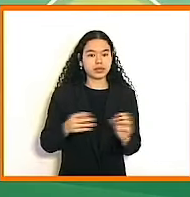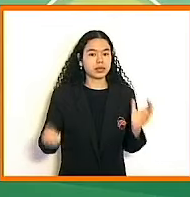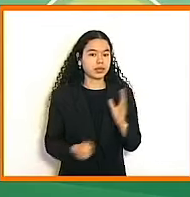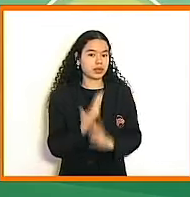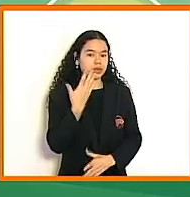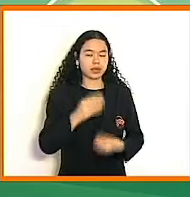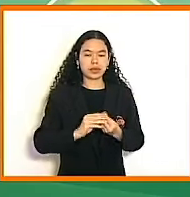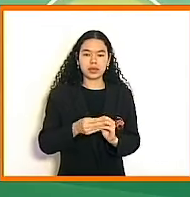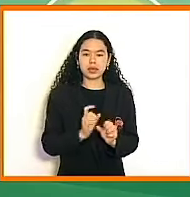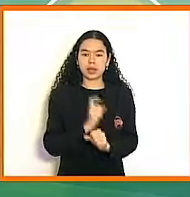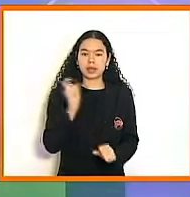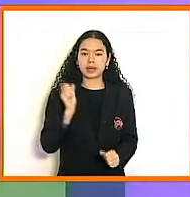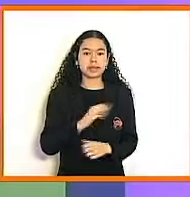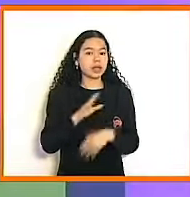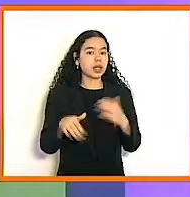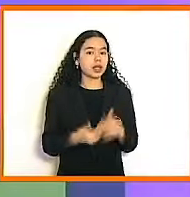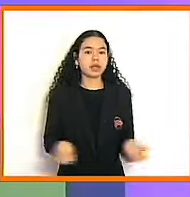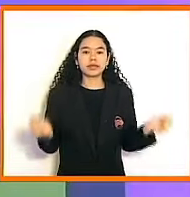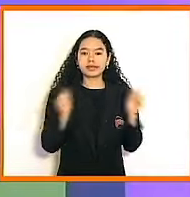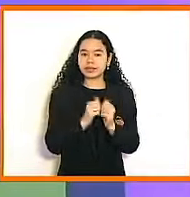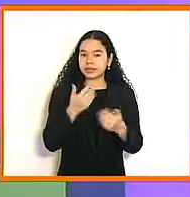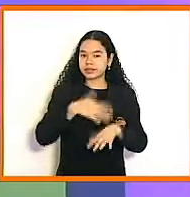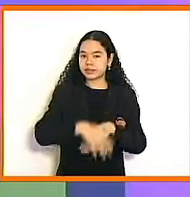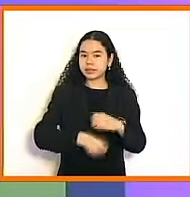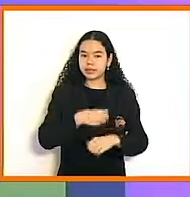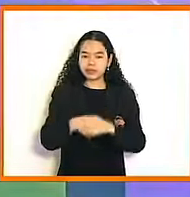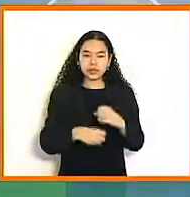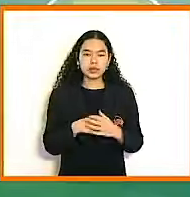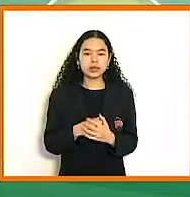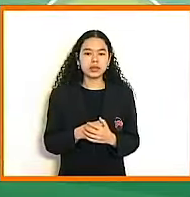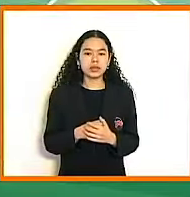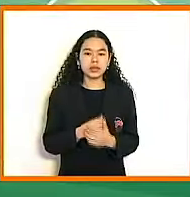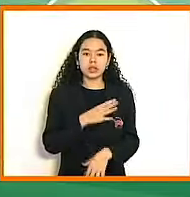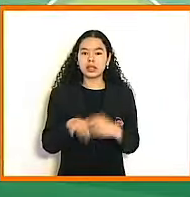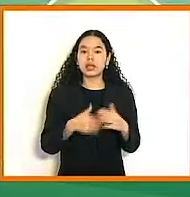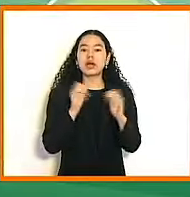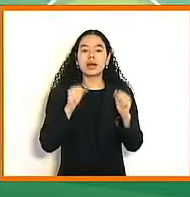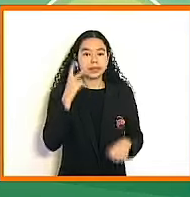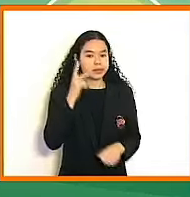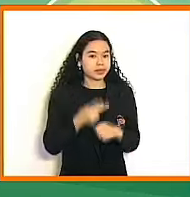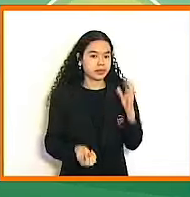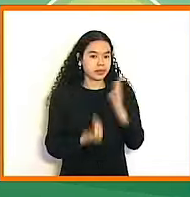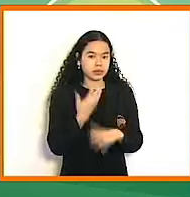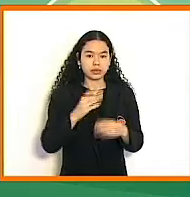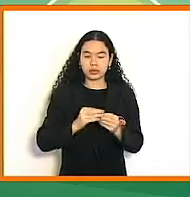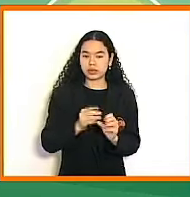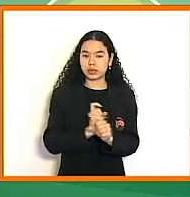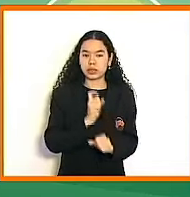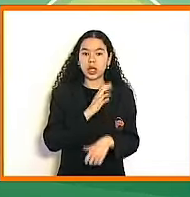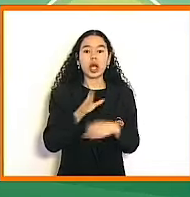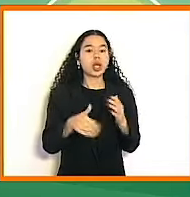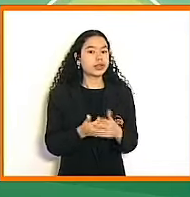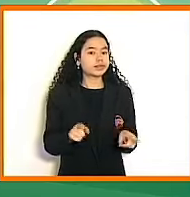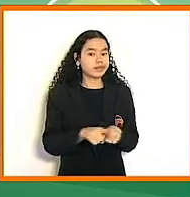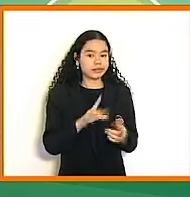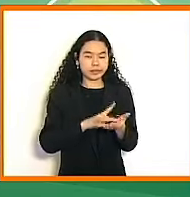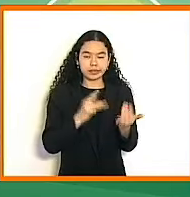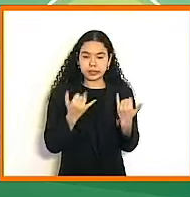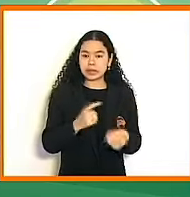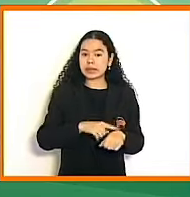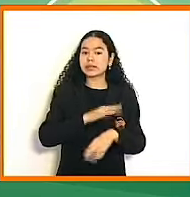tu número ganador. Acompáñame a ingresar las esferas dentro del juego para así poder conocer ese número afortunado. Asimismo, aprovecho este momento